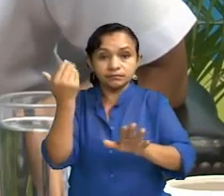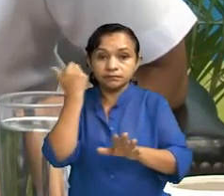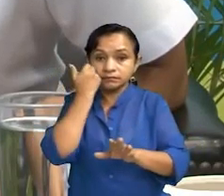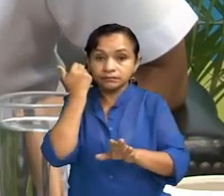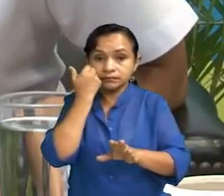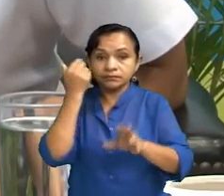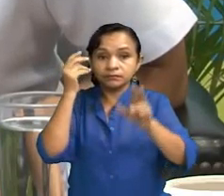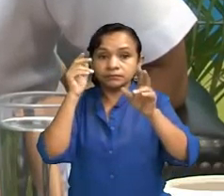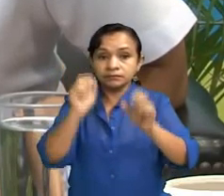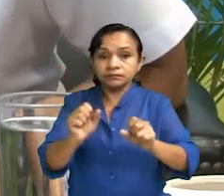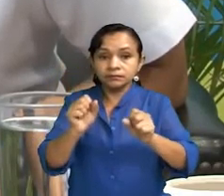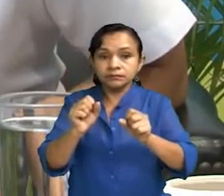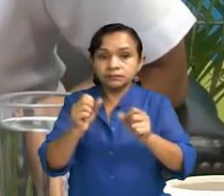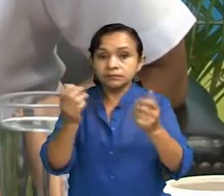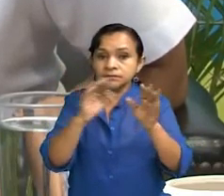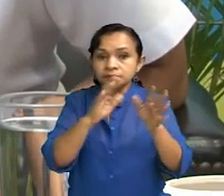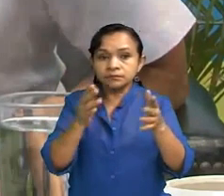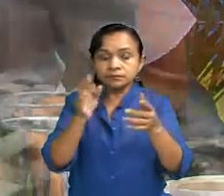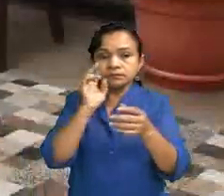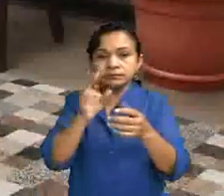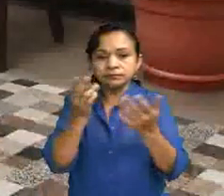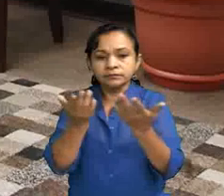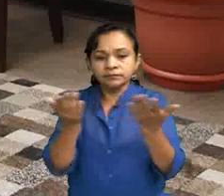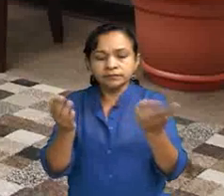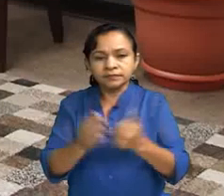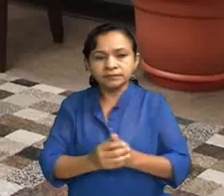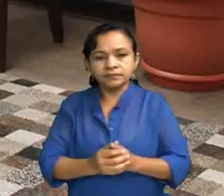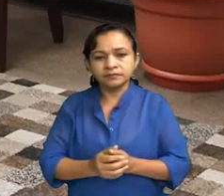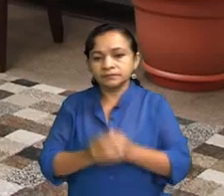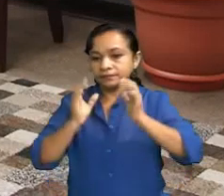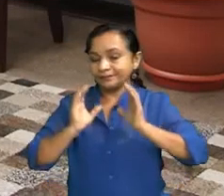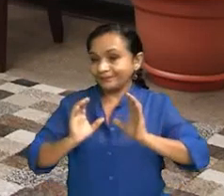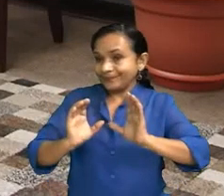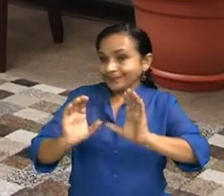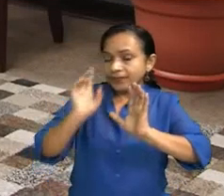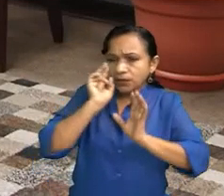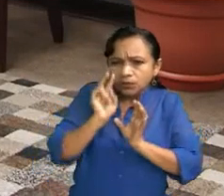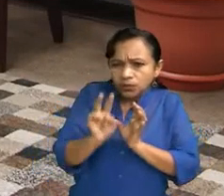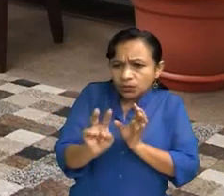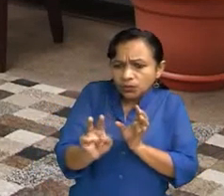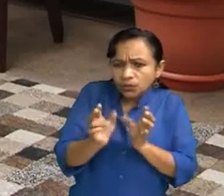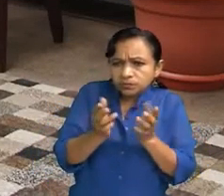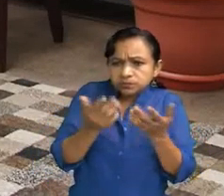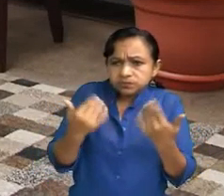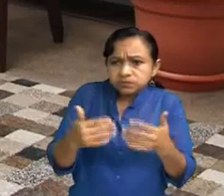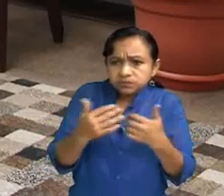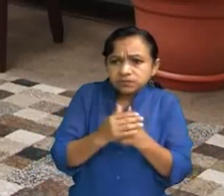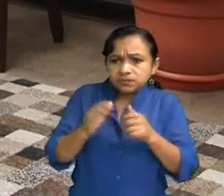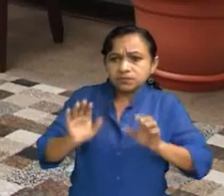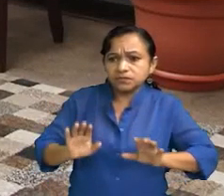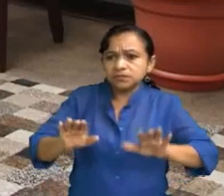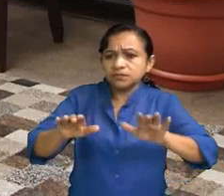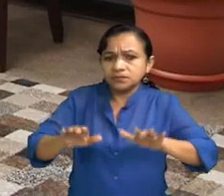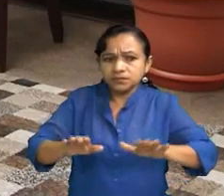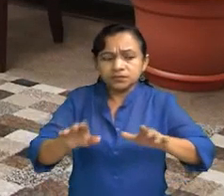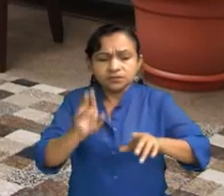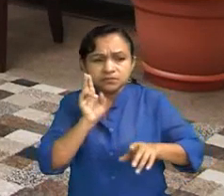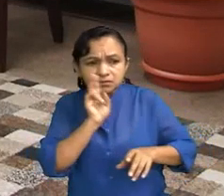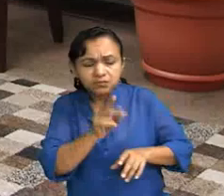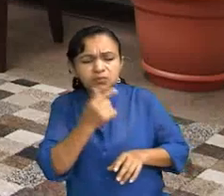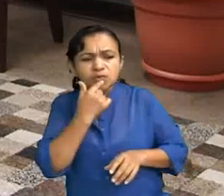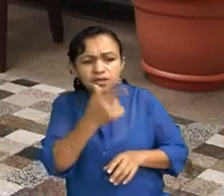poliomielitis. Todavía miramos en la calle gente en silla de ruedas y que actualmente se le pregunta las